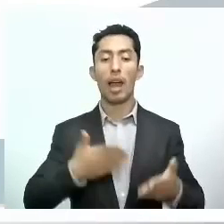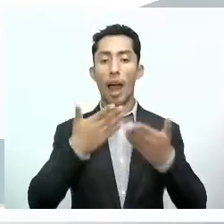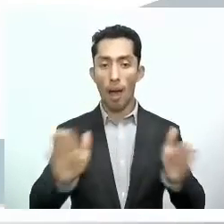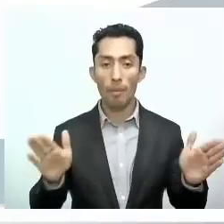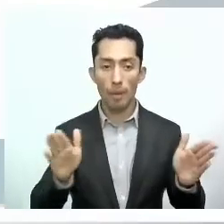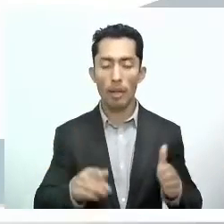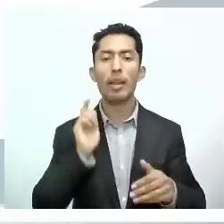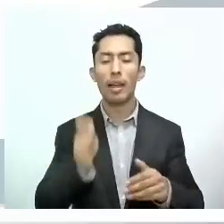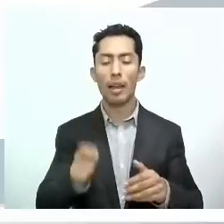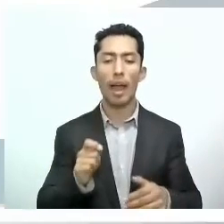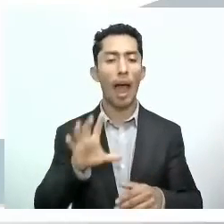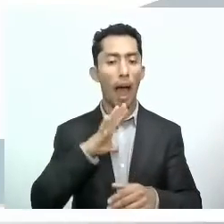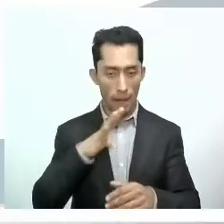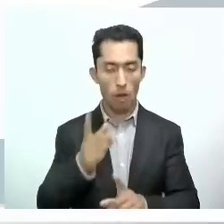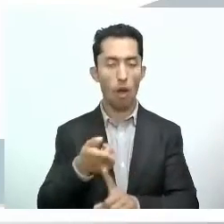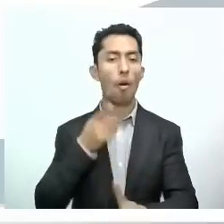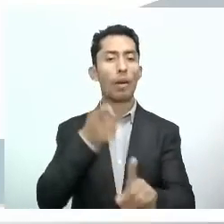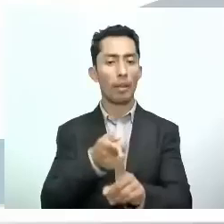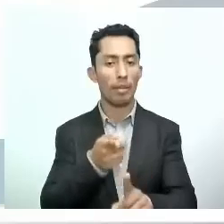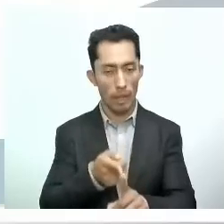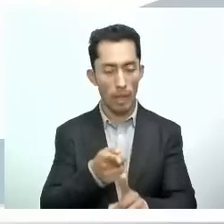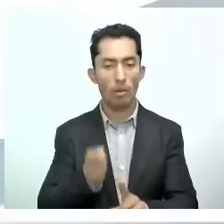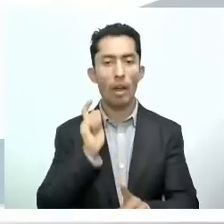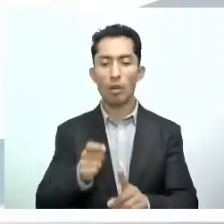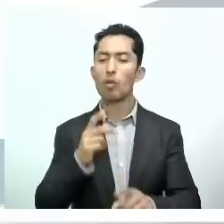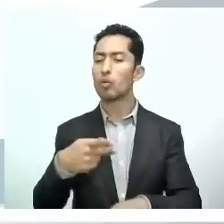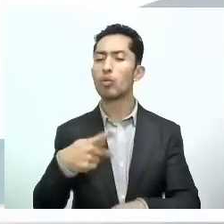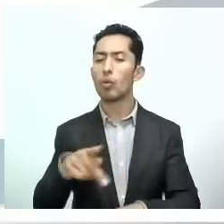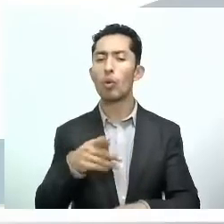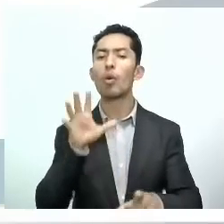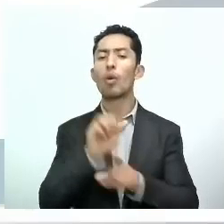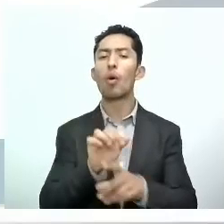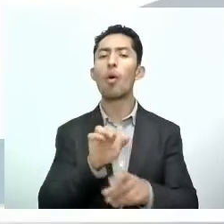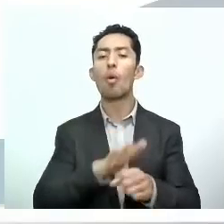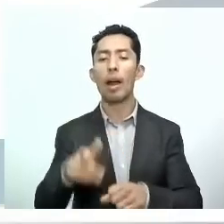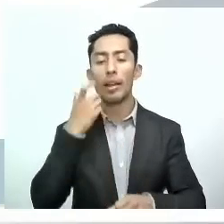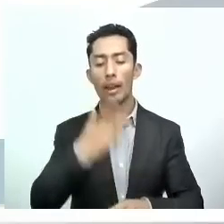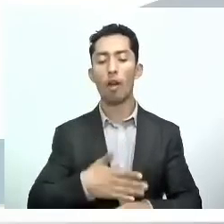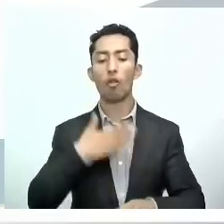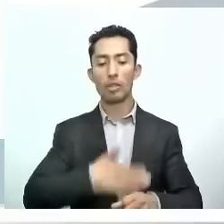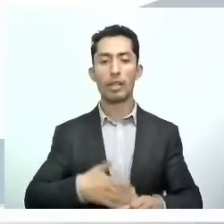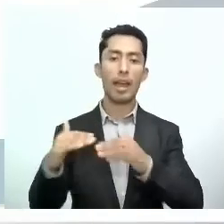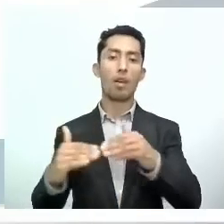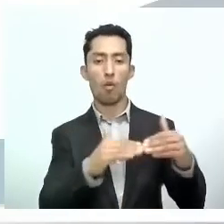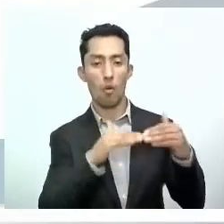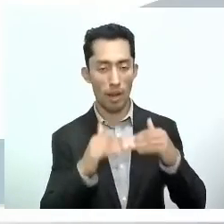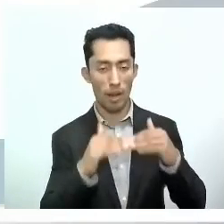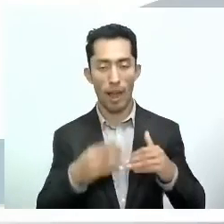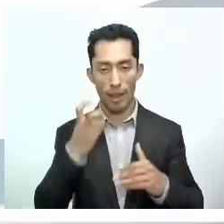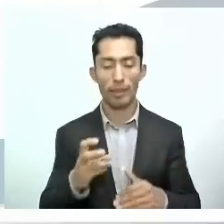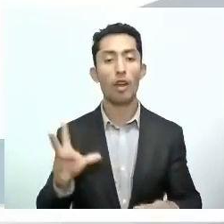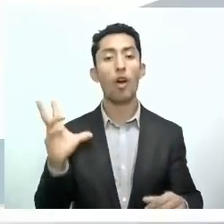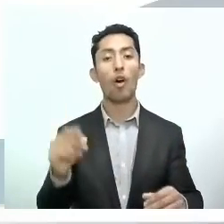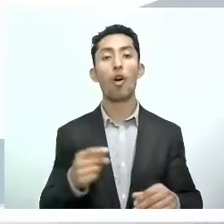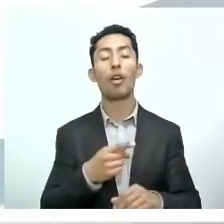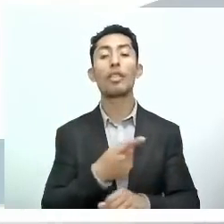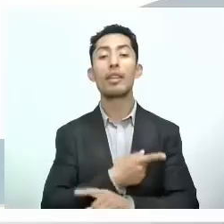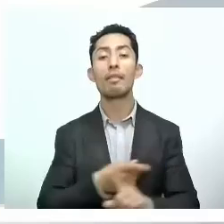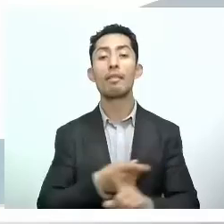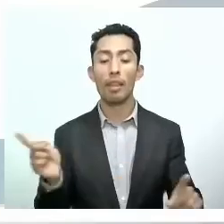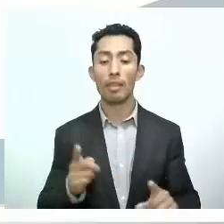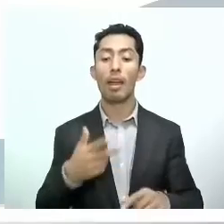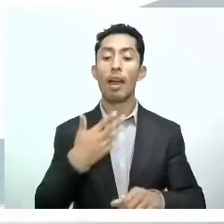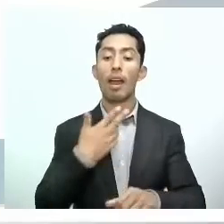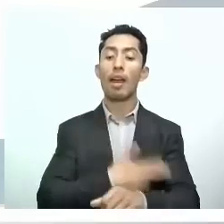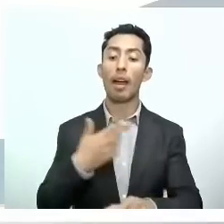el objetivo que su finalidad tiene que ser la justicia en igualdad y no per se la